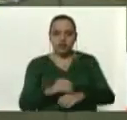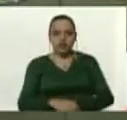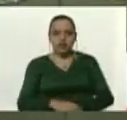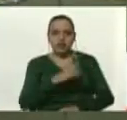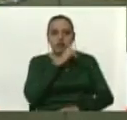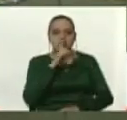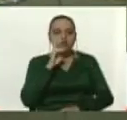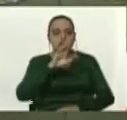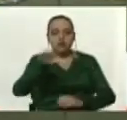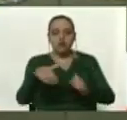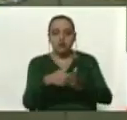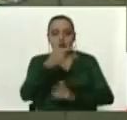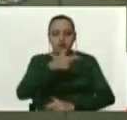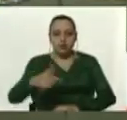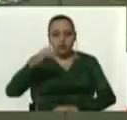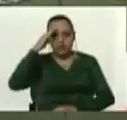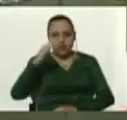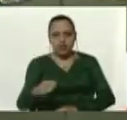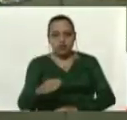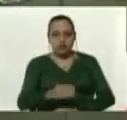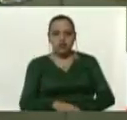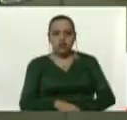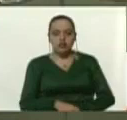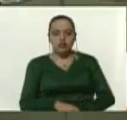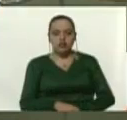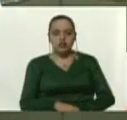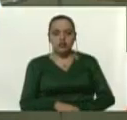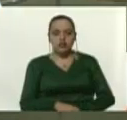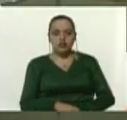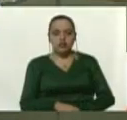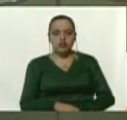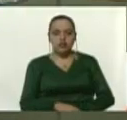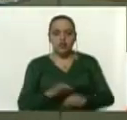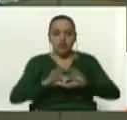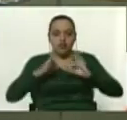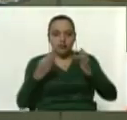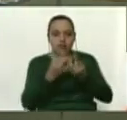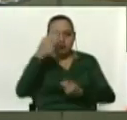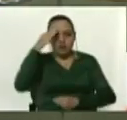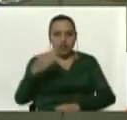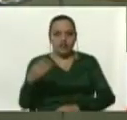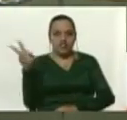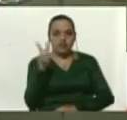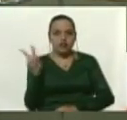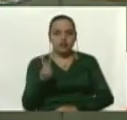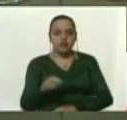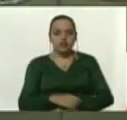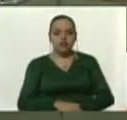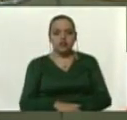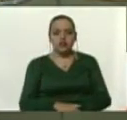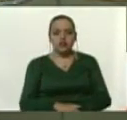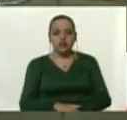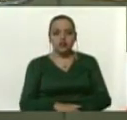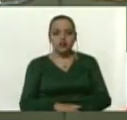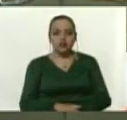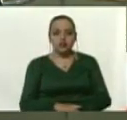de todo el personal militar presente, a nombre de la familia militar de Venezuela,